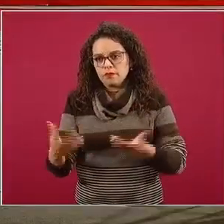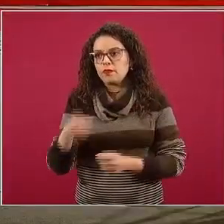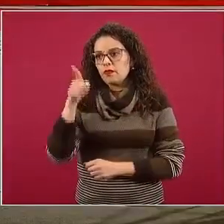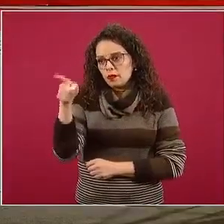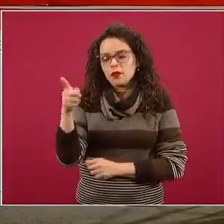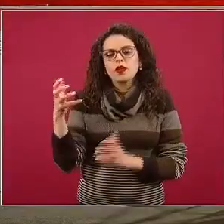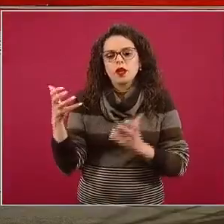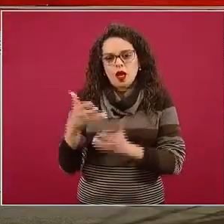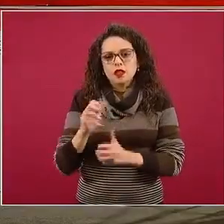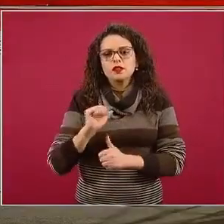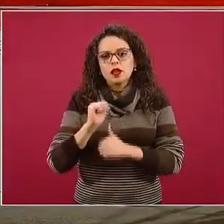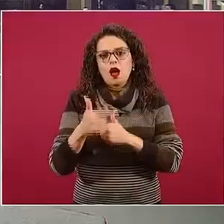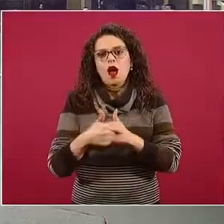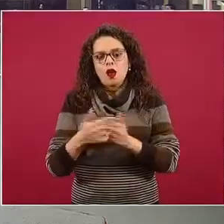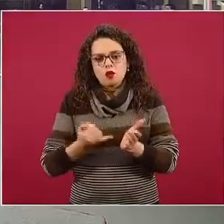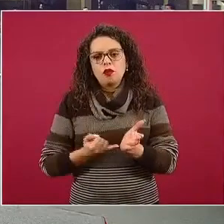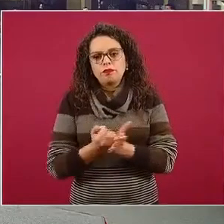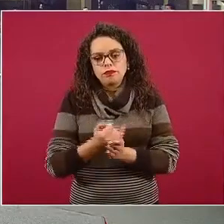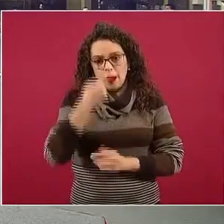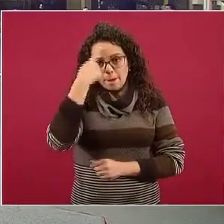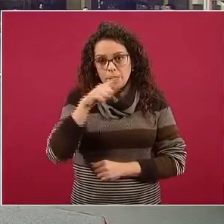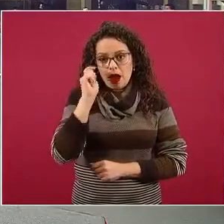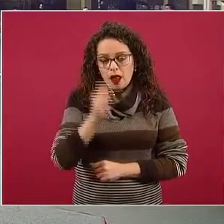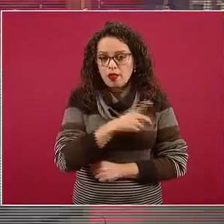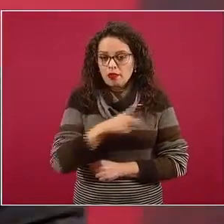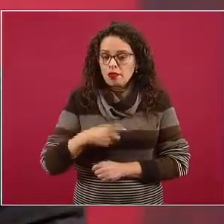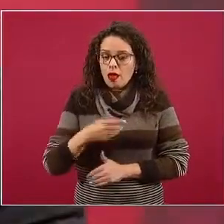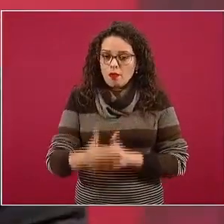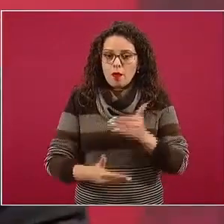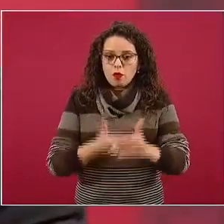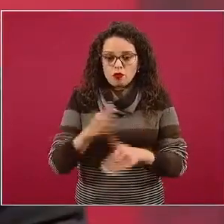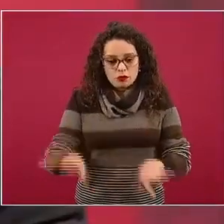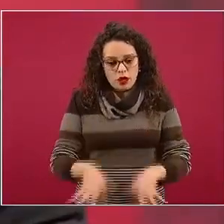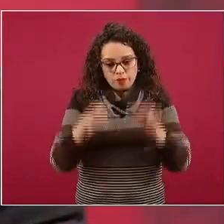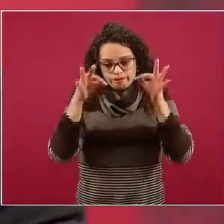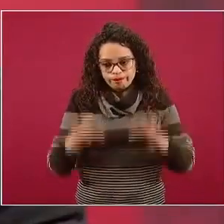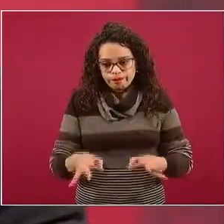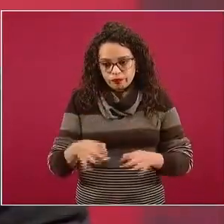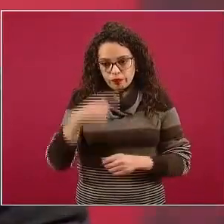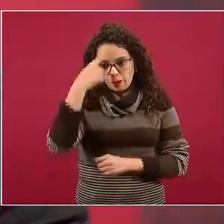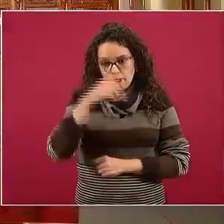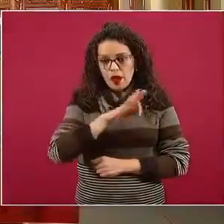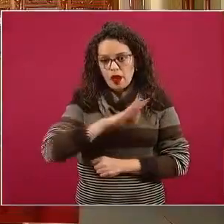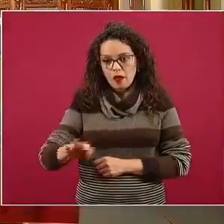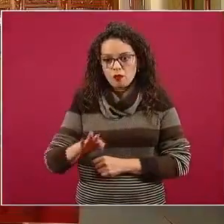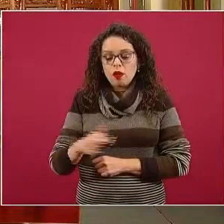tomarán cartas en el asunto para perfeccionar los procesos que lleven a un diagnóstico más oportuno.